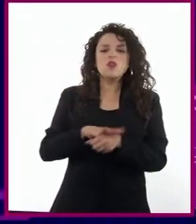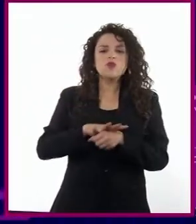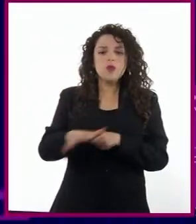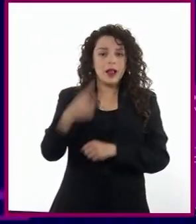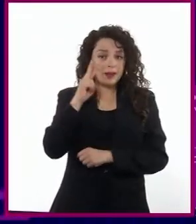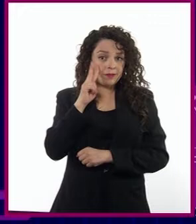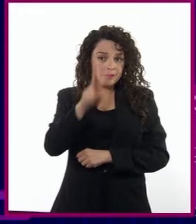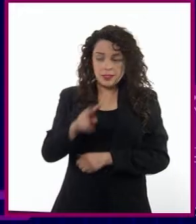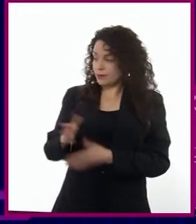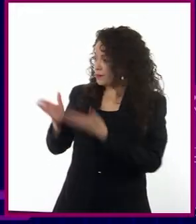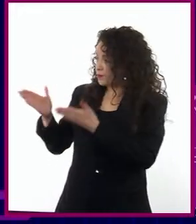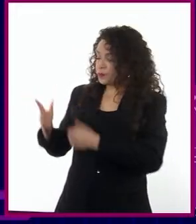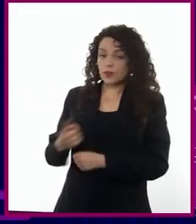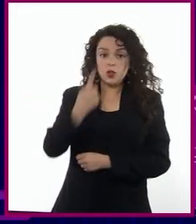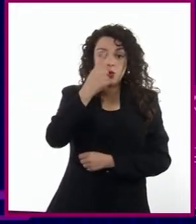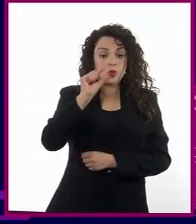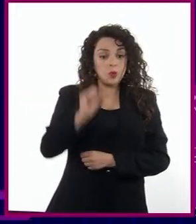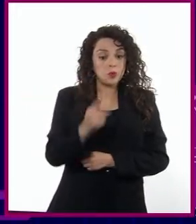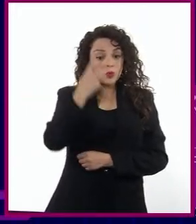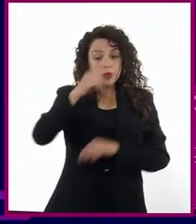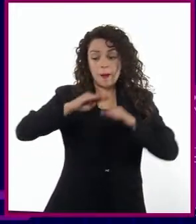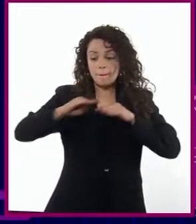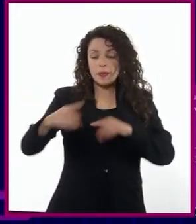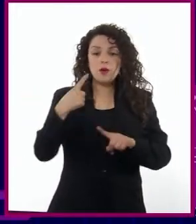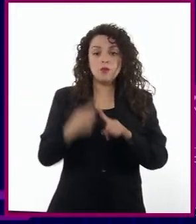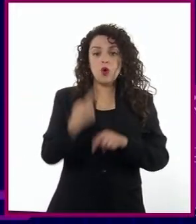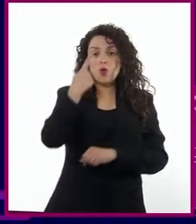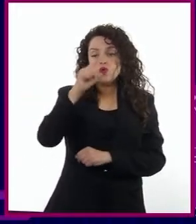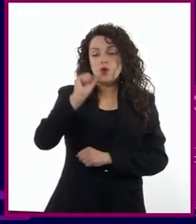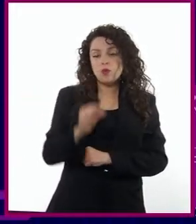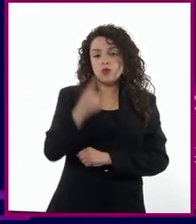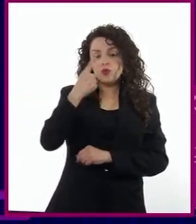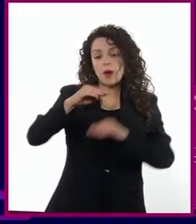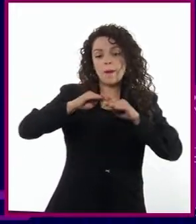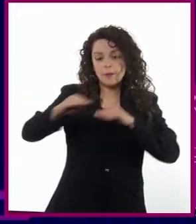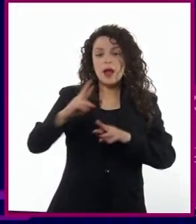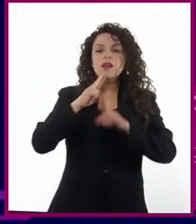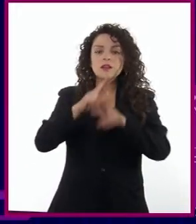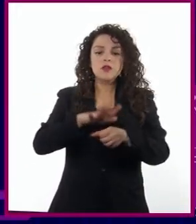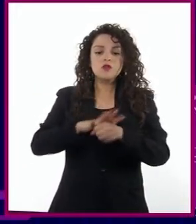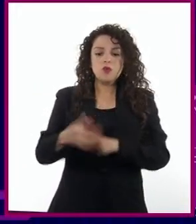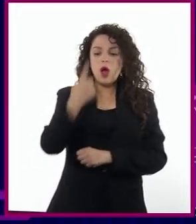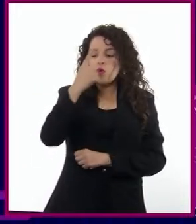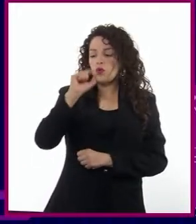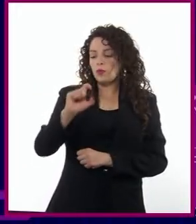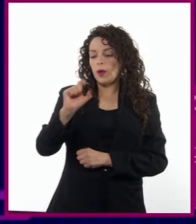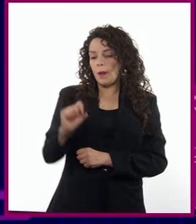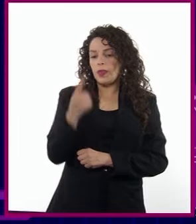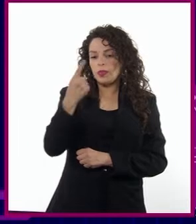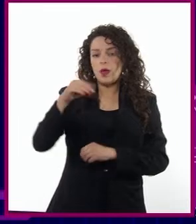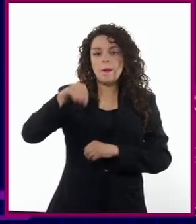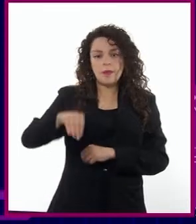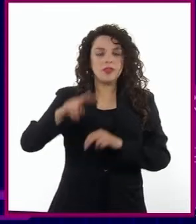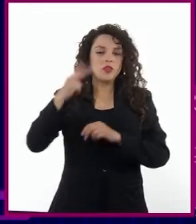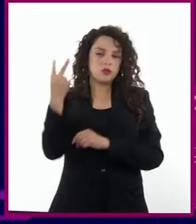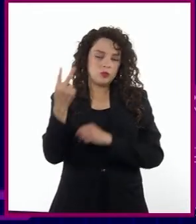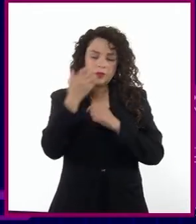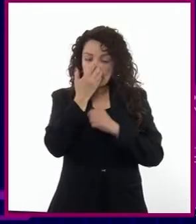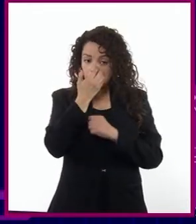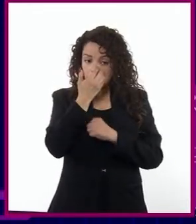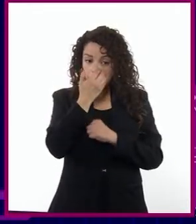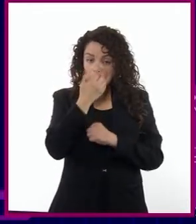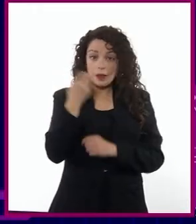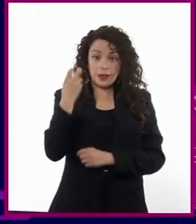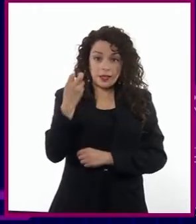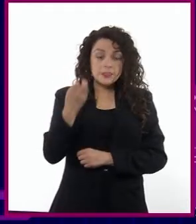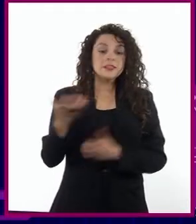1.1 metros por 1.1 metros, obteniendo 1.21 metros cuadrados. Y esa cantidad